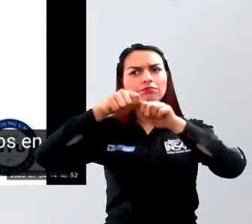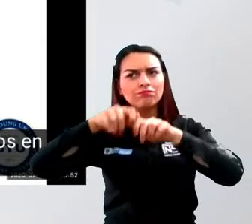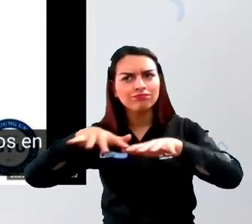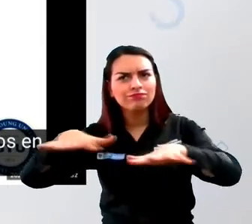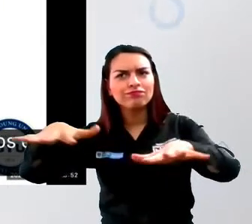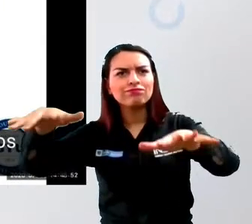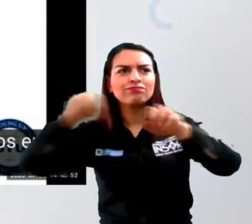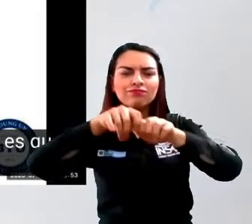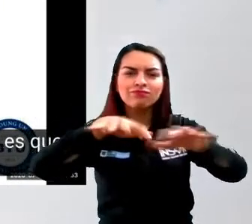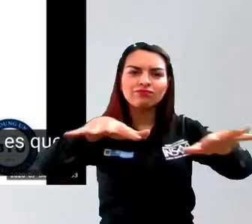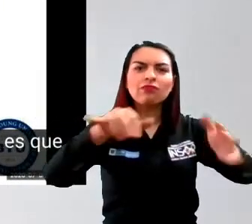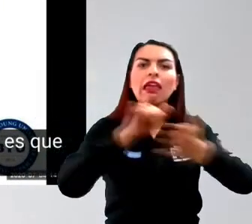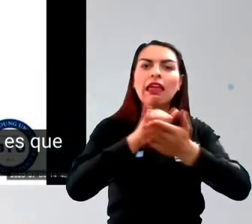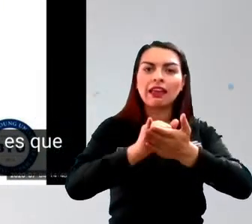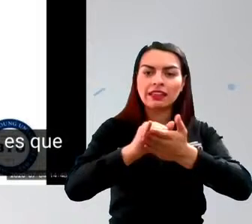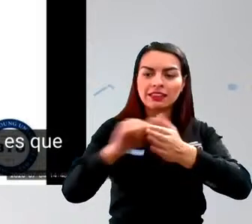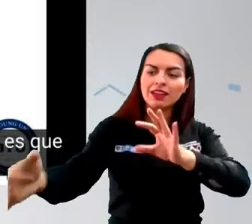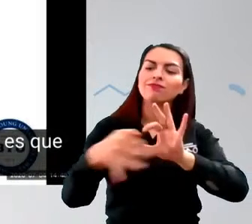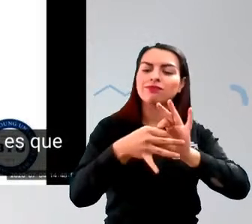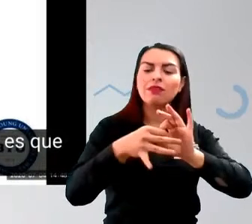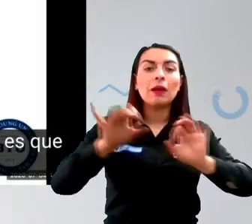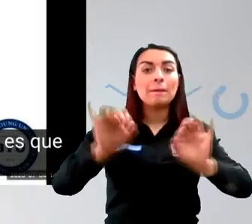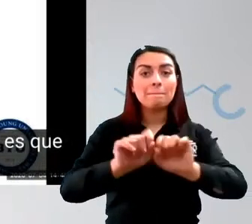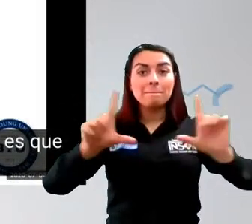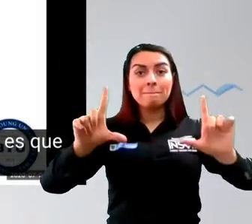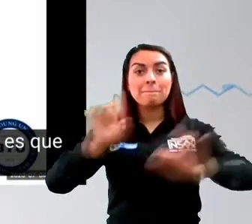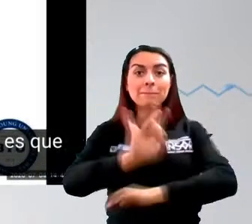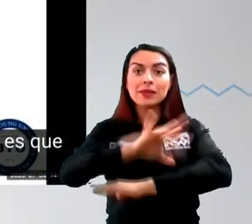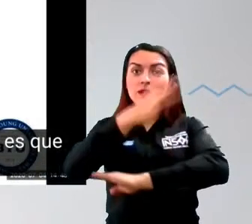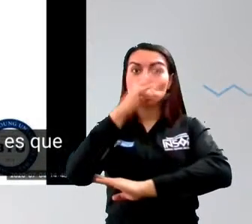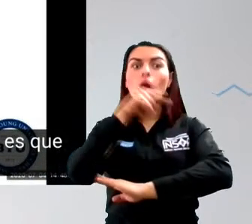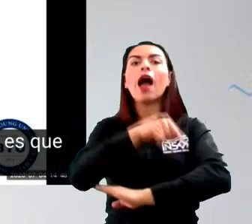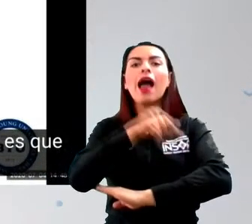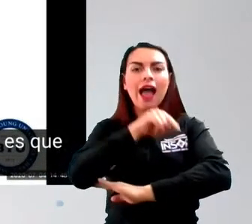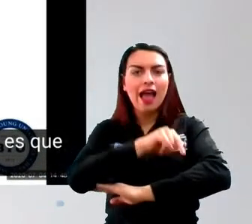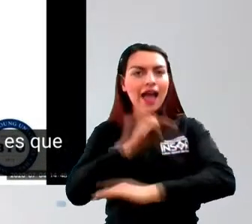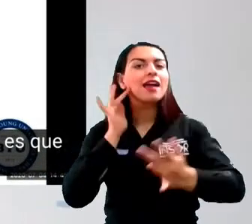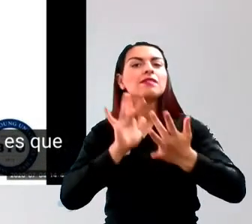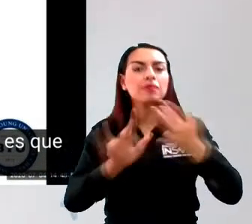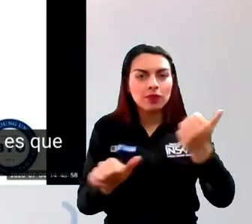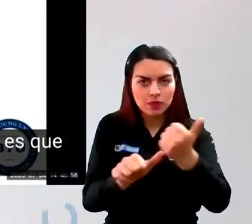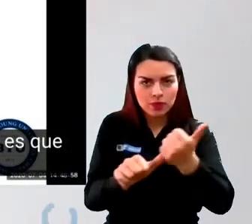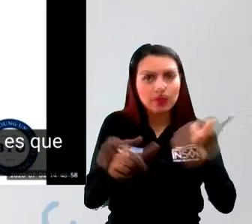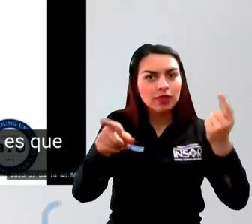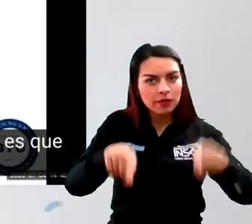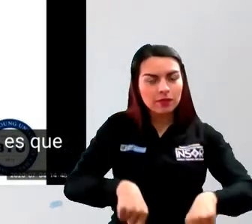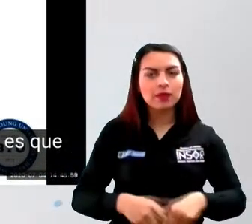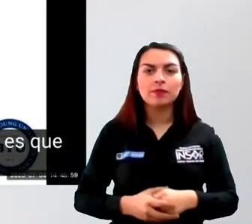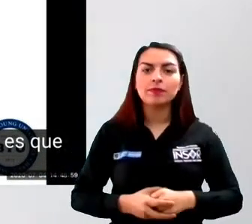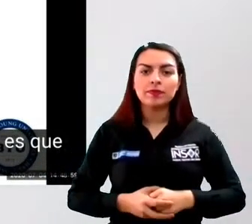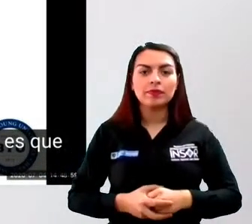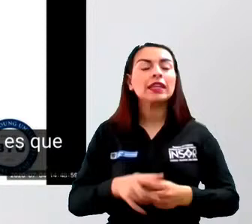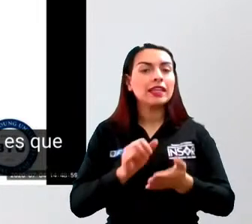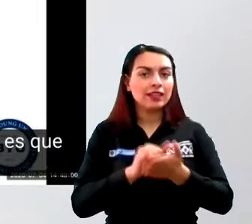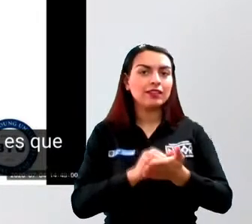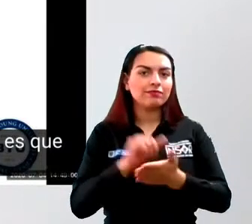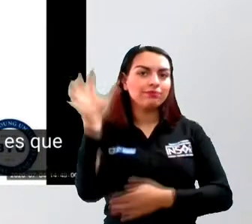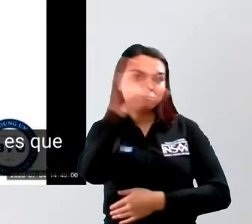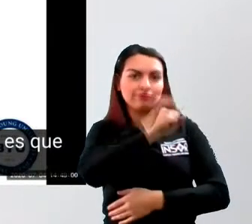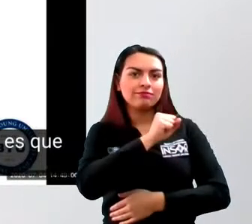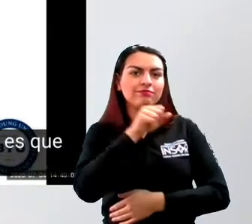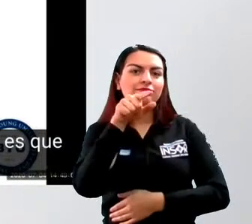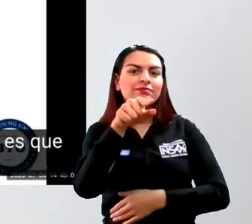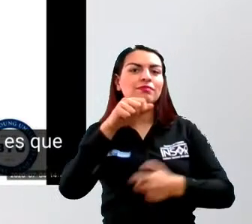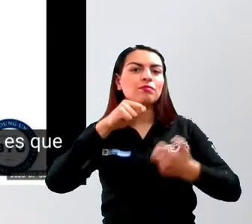el espacio virtual y han creado espacios de tutorías sobre este problema de los sigma.